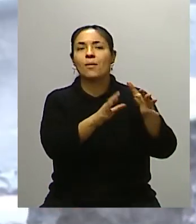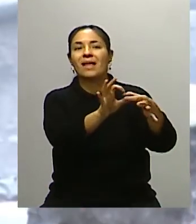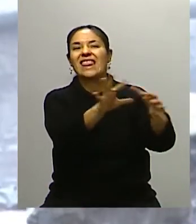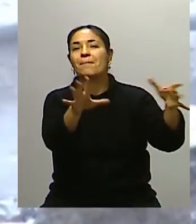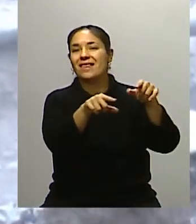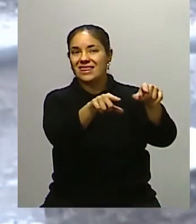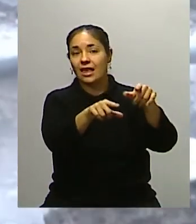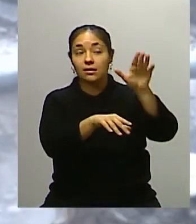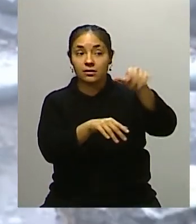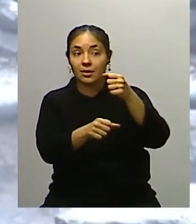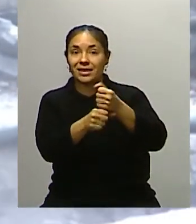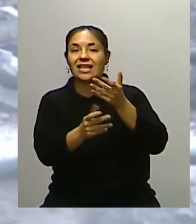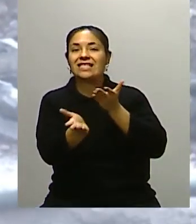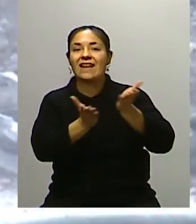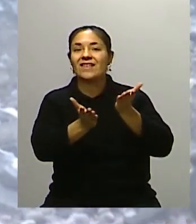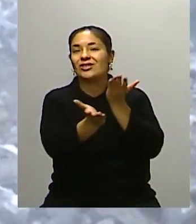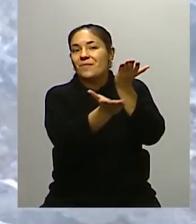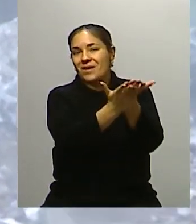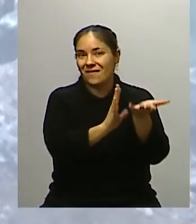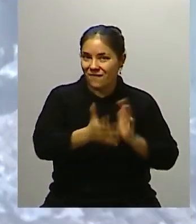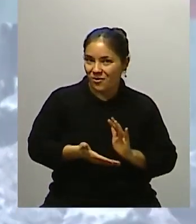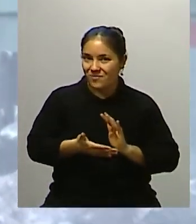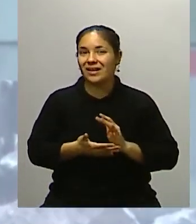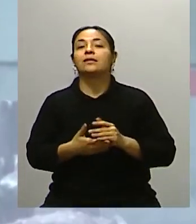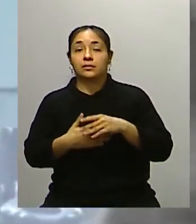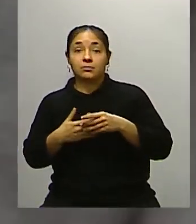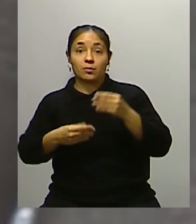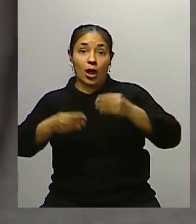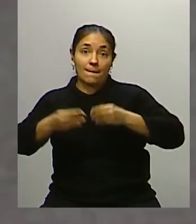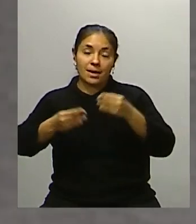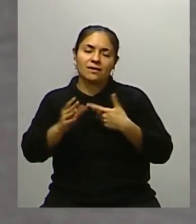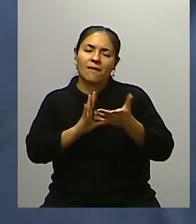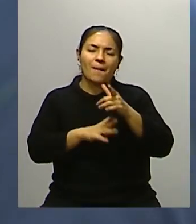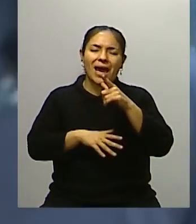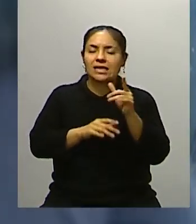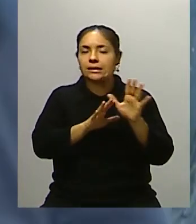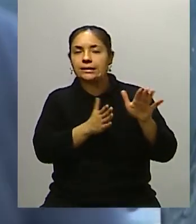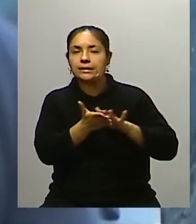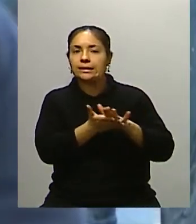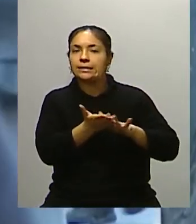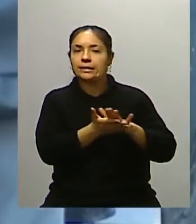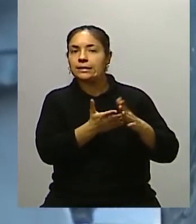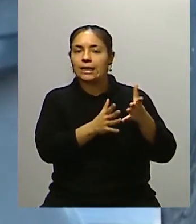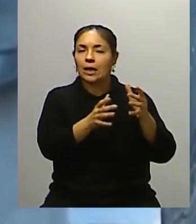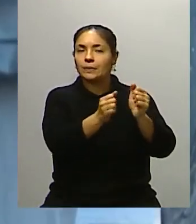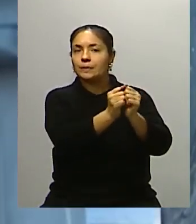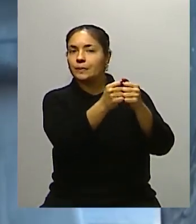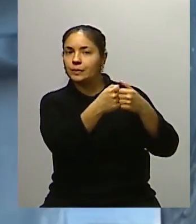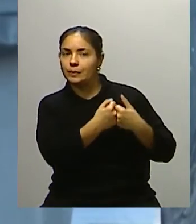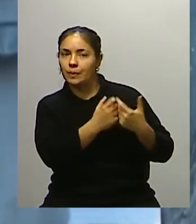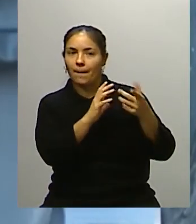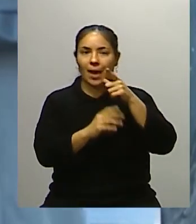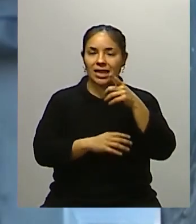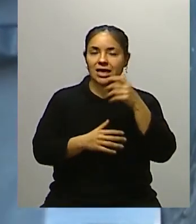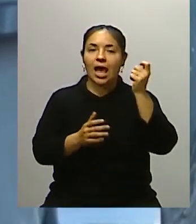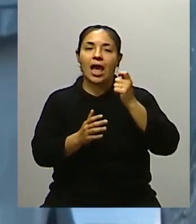independiente, pero bajo el mandato de una empresa. O sea que se enmascara y se encubre una relación de dependencia real bajo